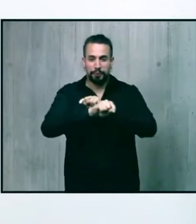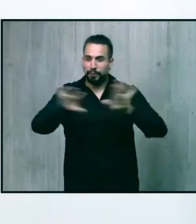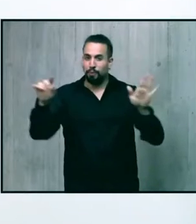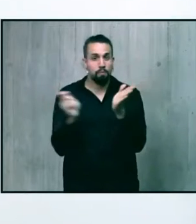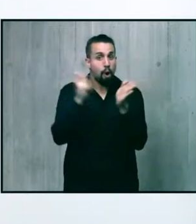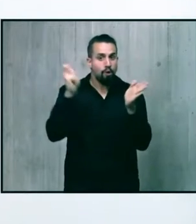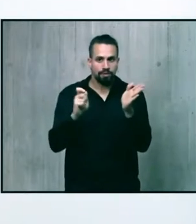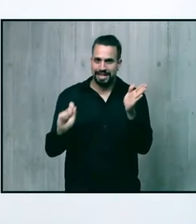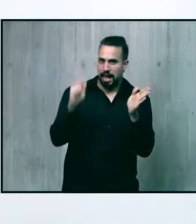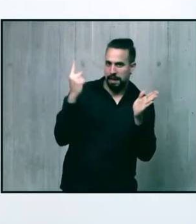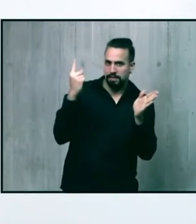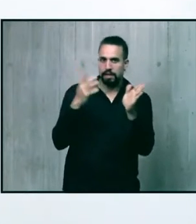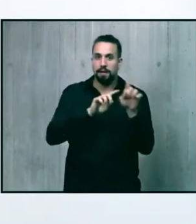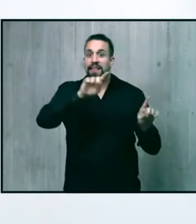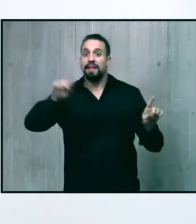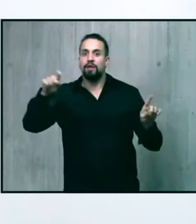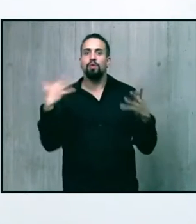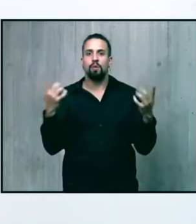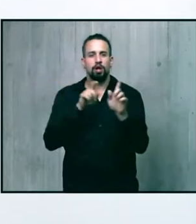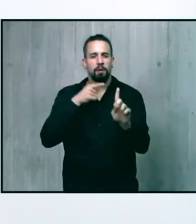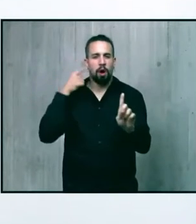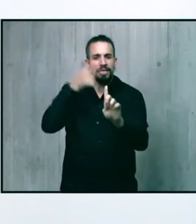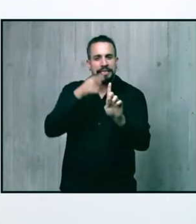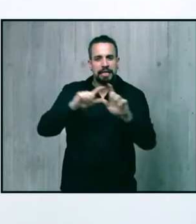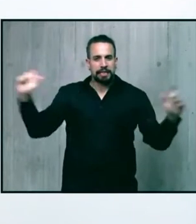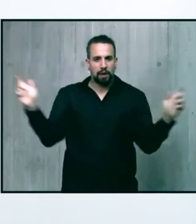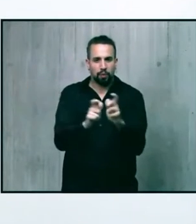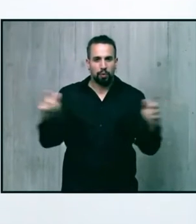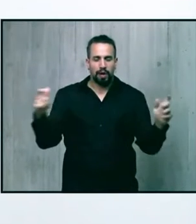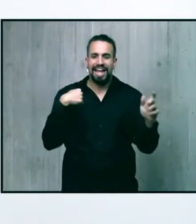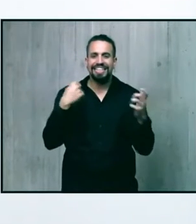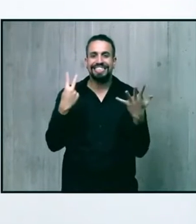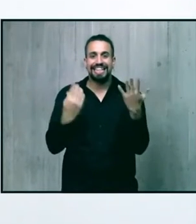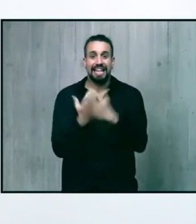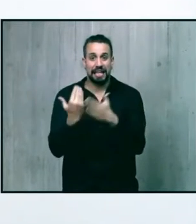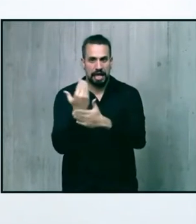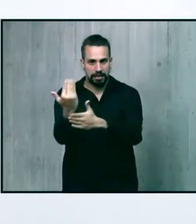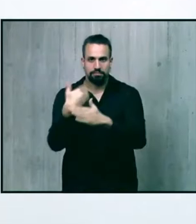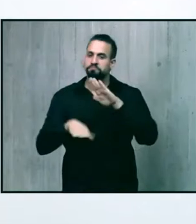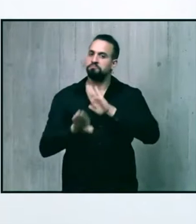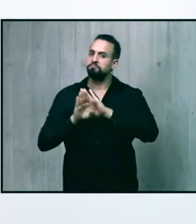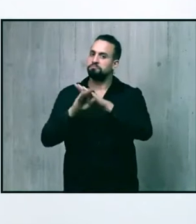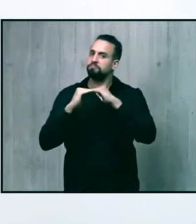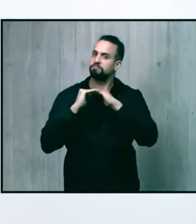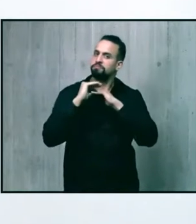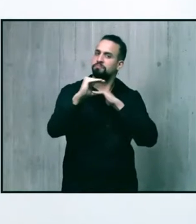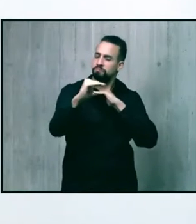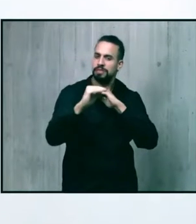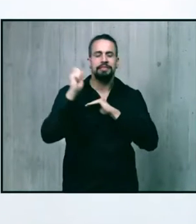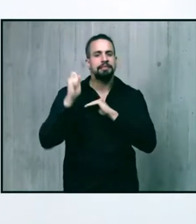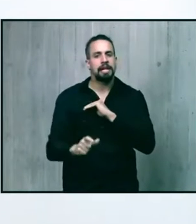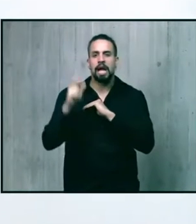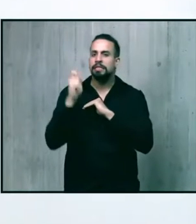inmediata, que es el indicador, la incidencia acumulada a 7 días, se ha ido manteniendo de manera